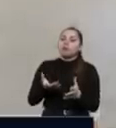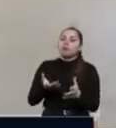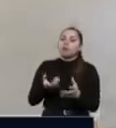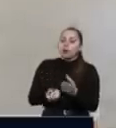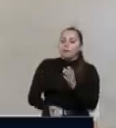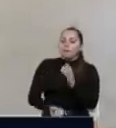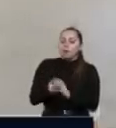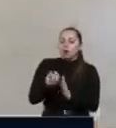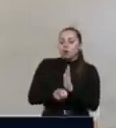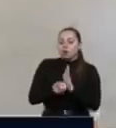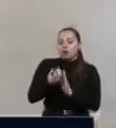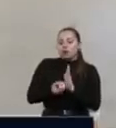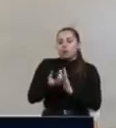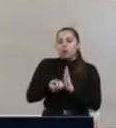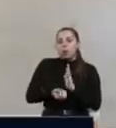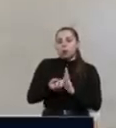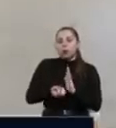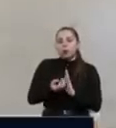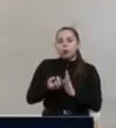productiva,